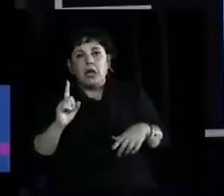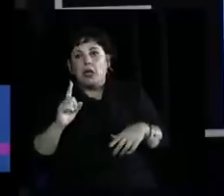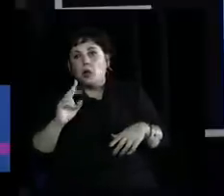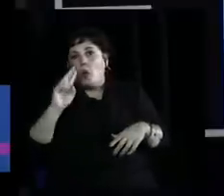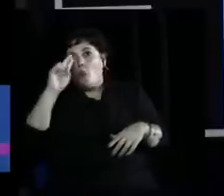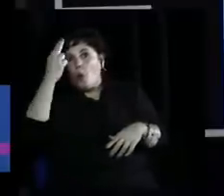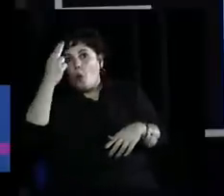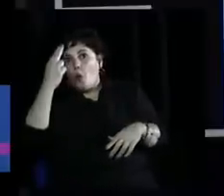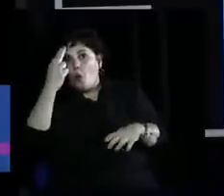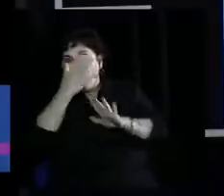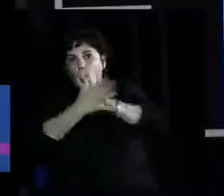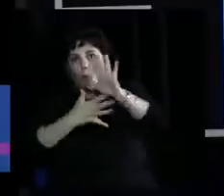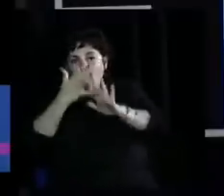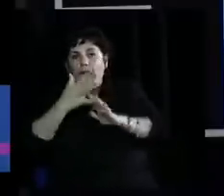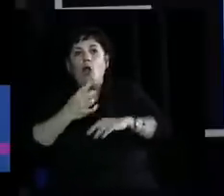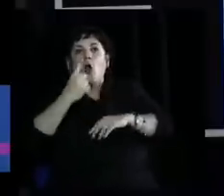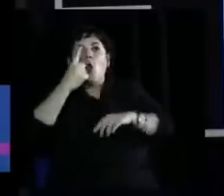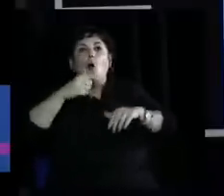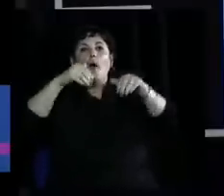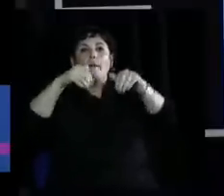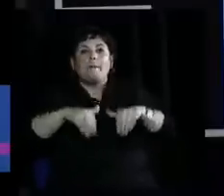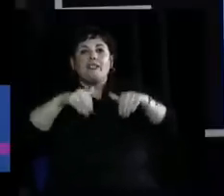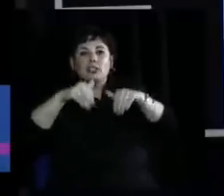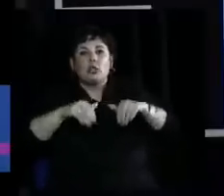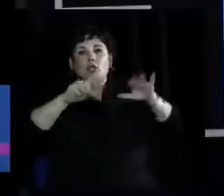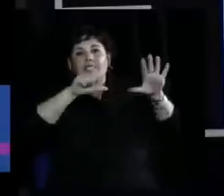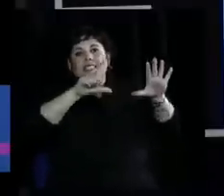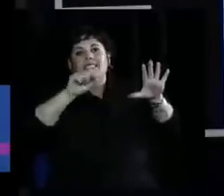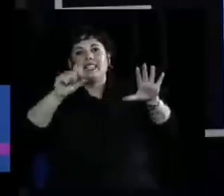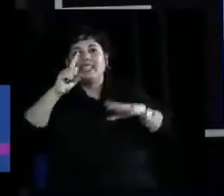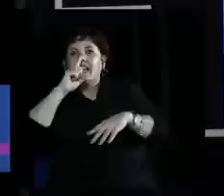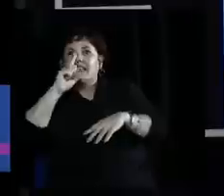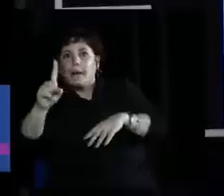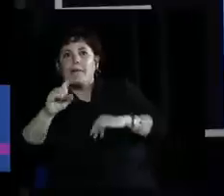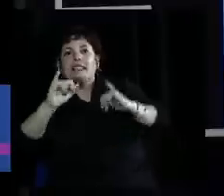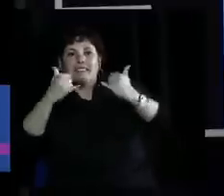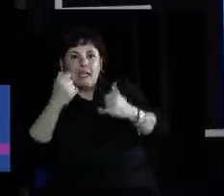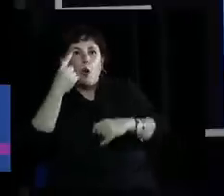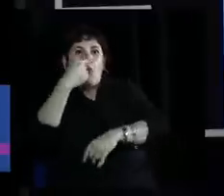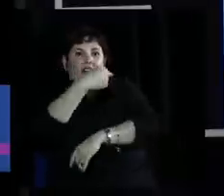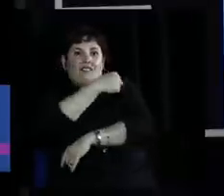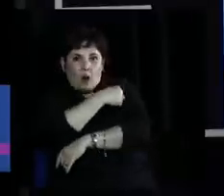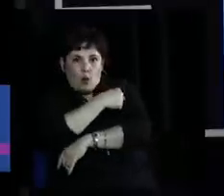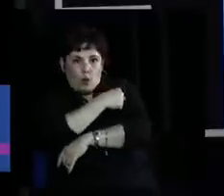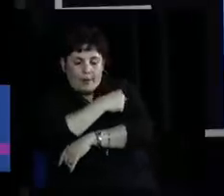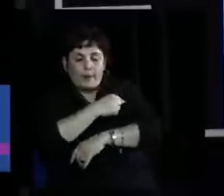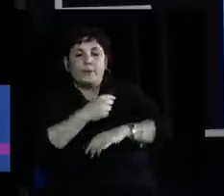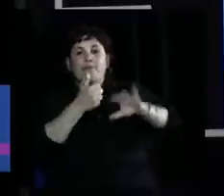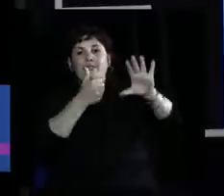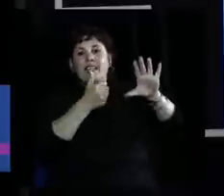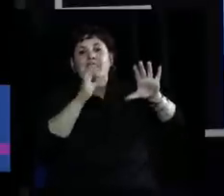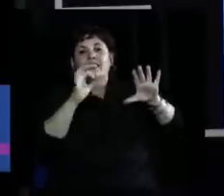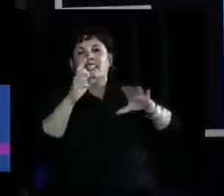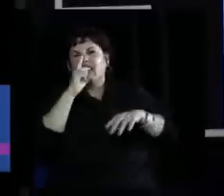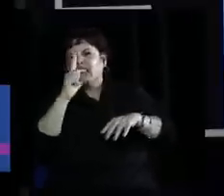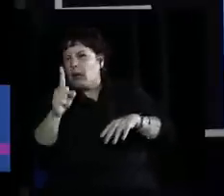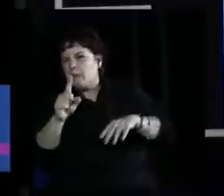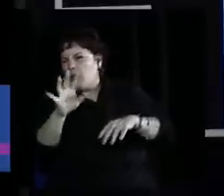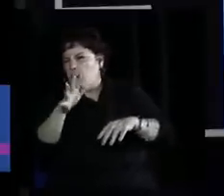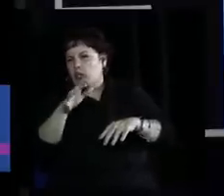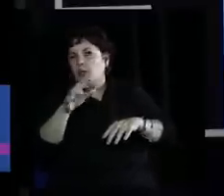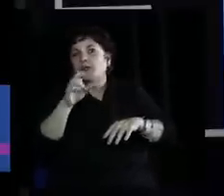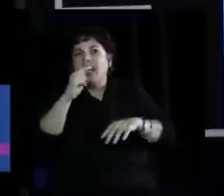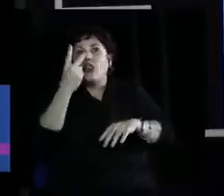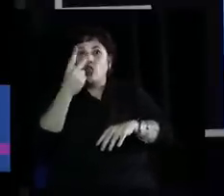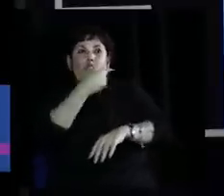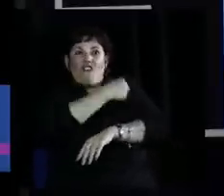Uruguay hay 1.700.000 personas que ya recibió al menos una dosis y 600.000 o 700.000 que